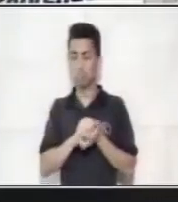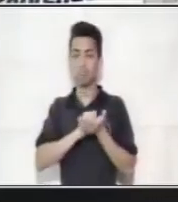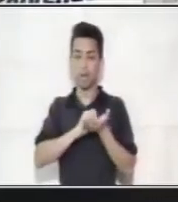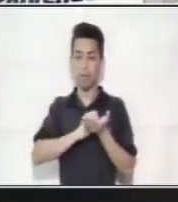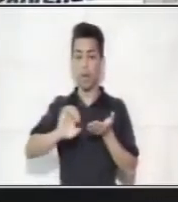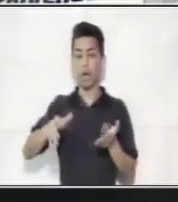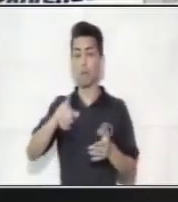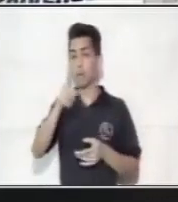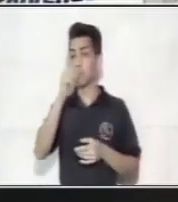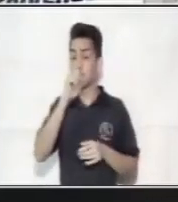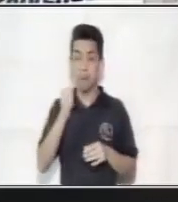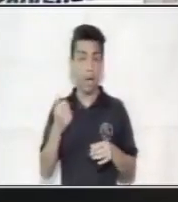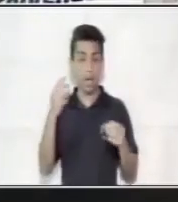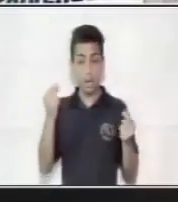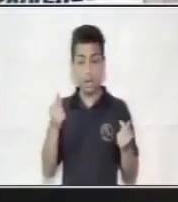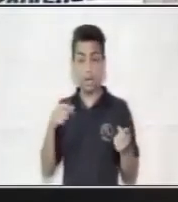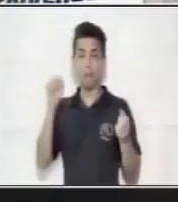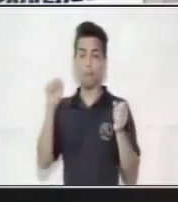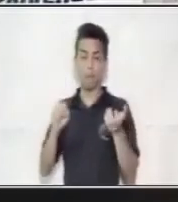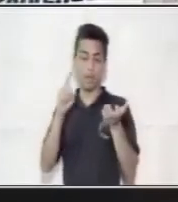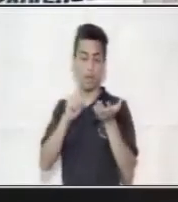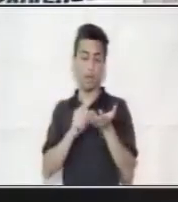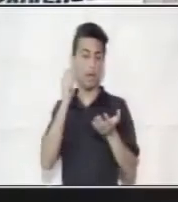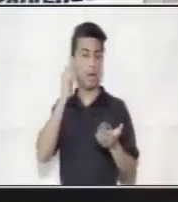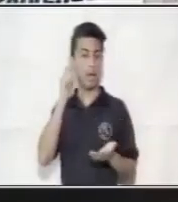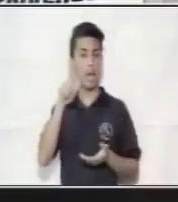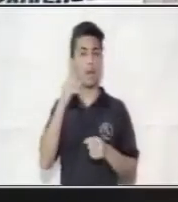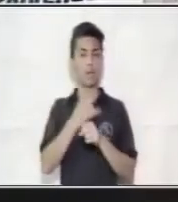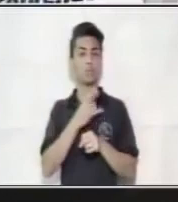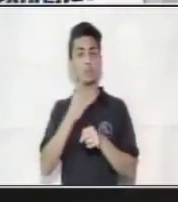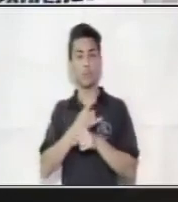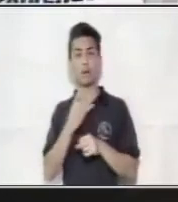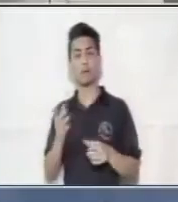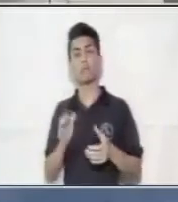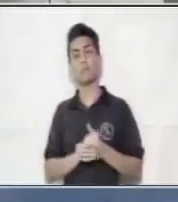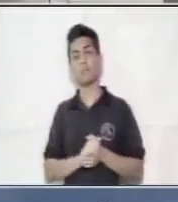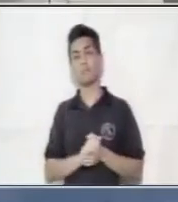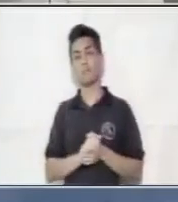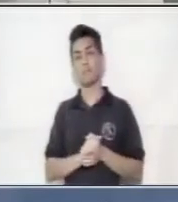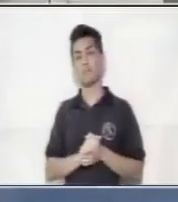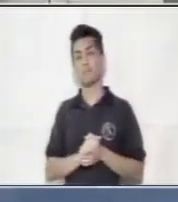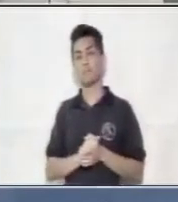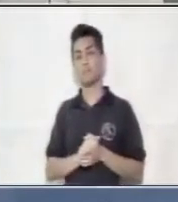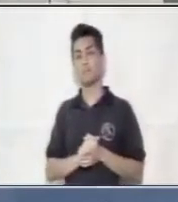tienes agua y jabón de manera inmediata, que puedas utilizar alcohol en gel.